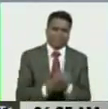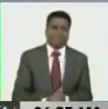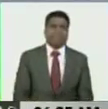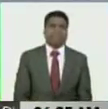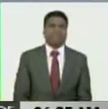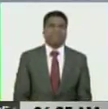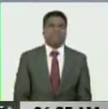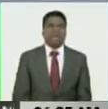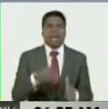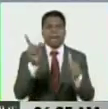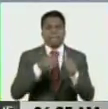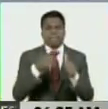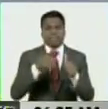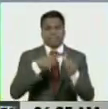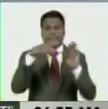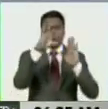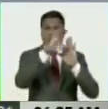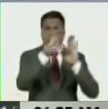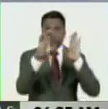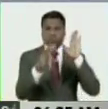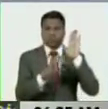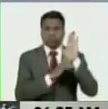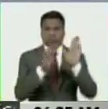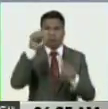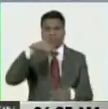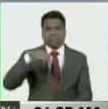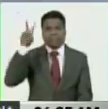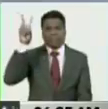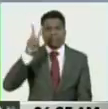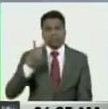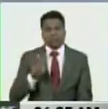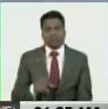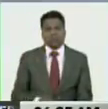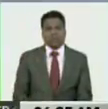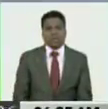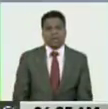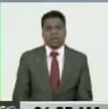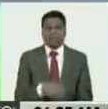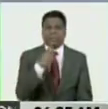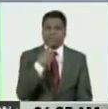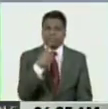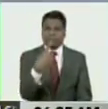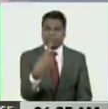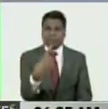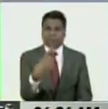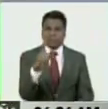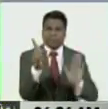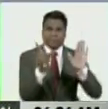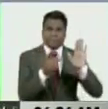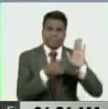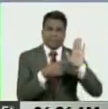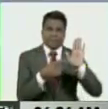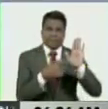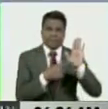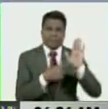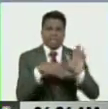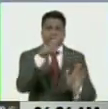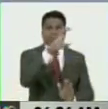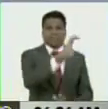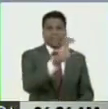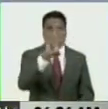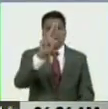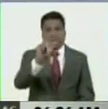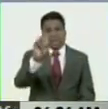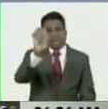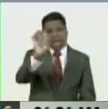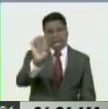en principio la Constitución de la República Bolivariana de Venezuela establece como función al Consejo Nacional Electoral,